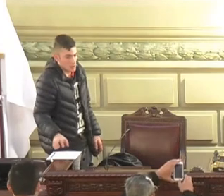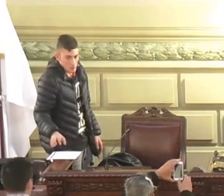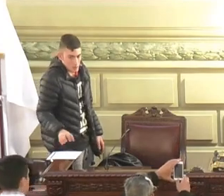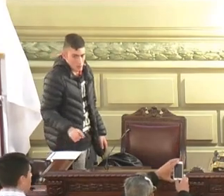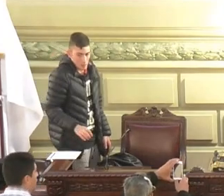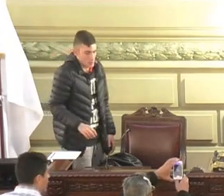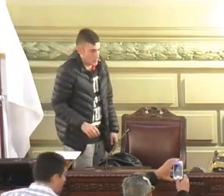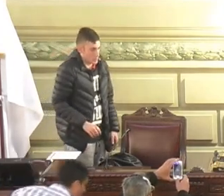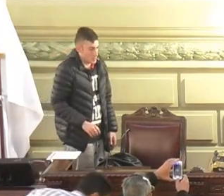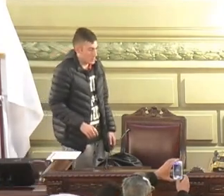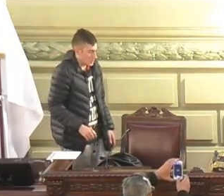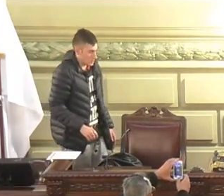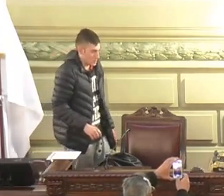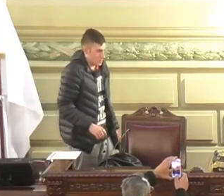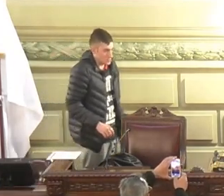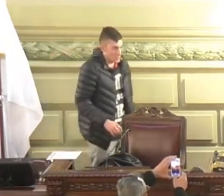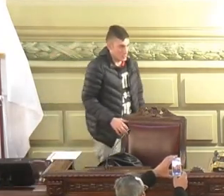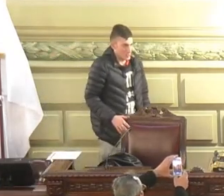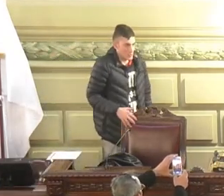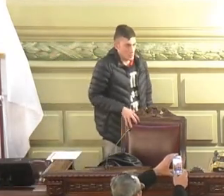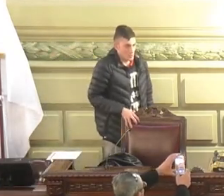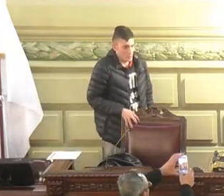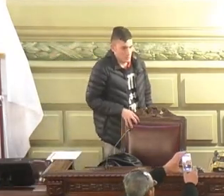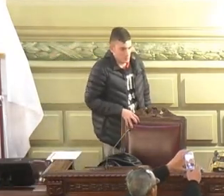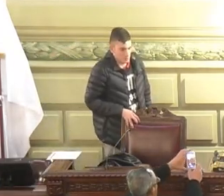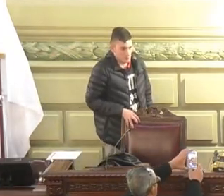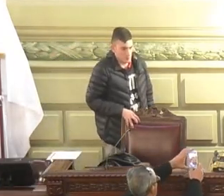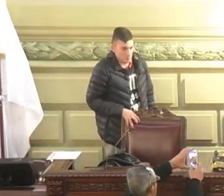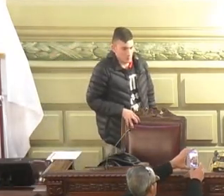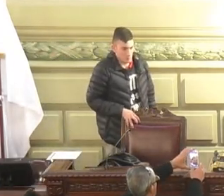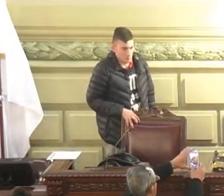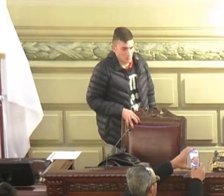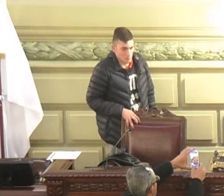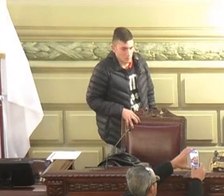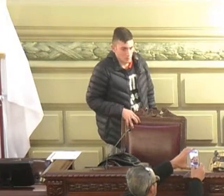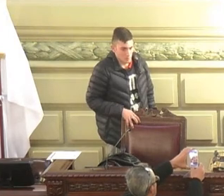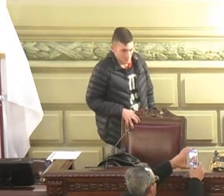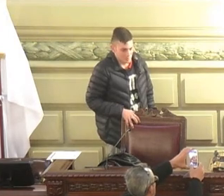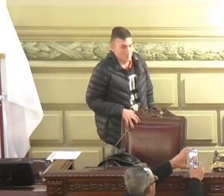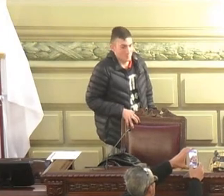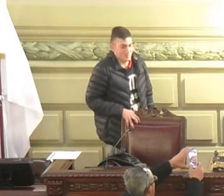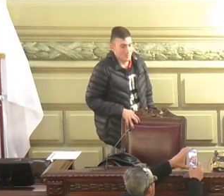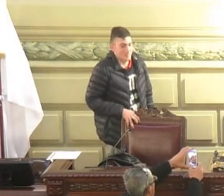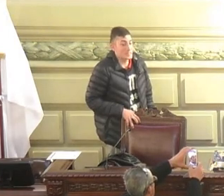Sácame con 20 años menos.